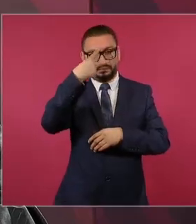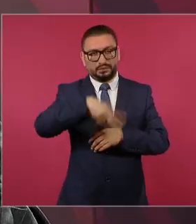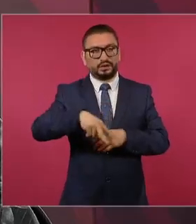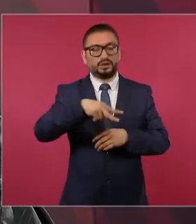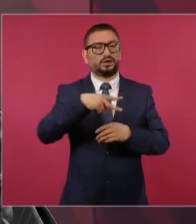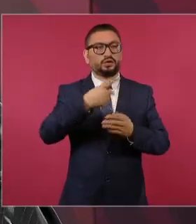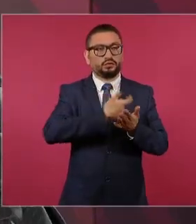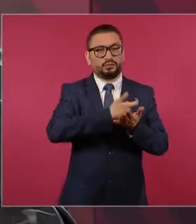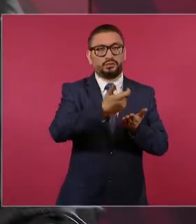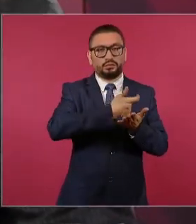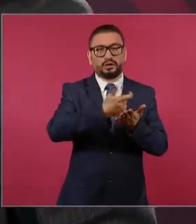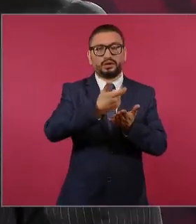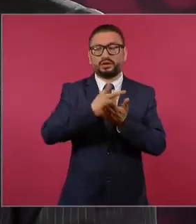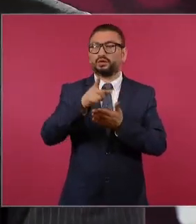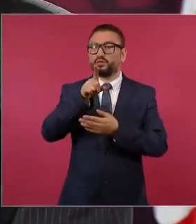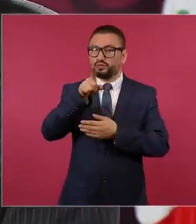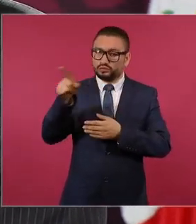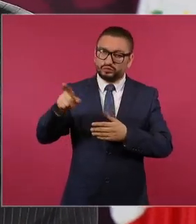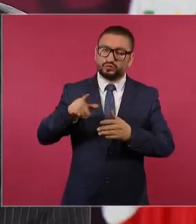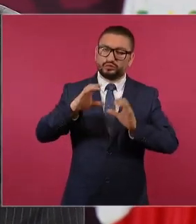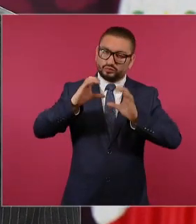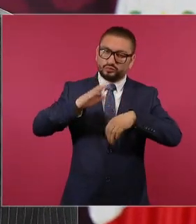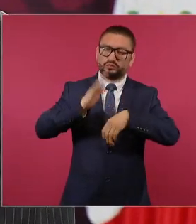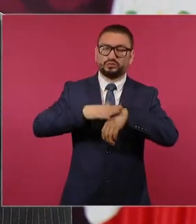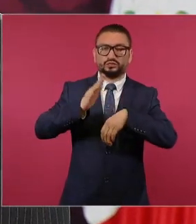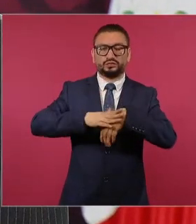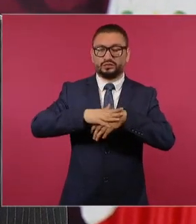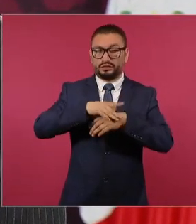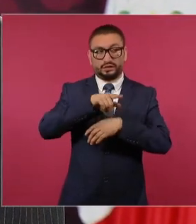no se dejen engañar,